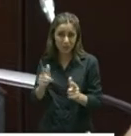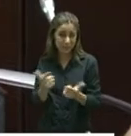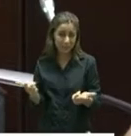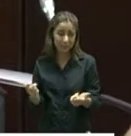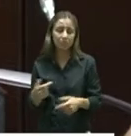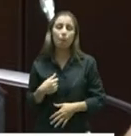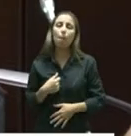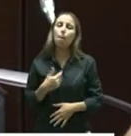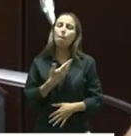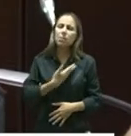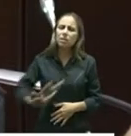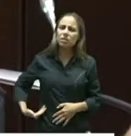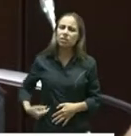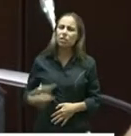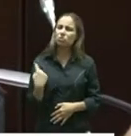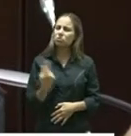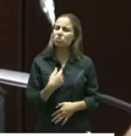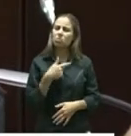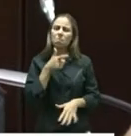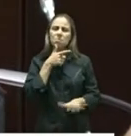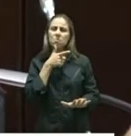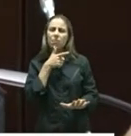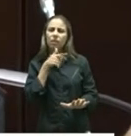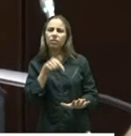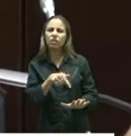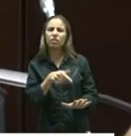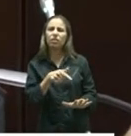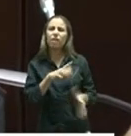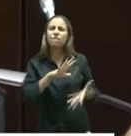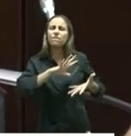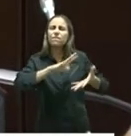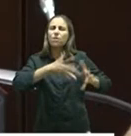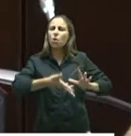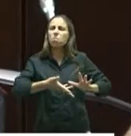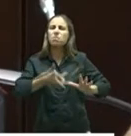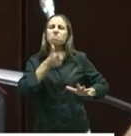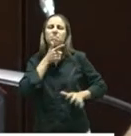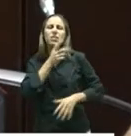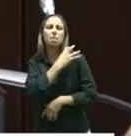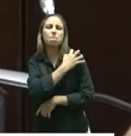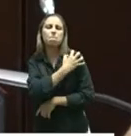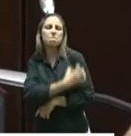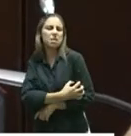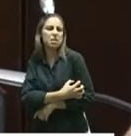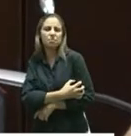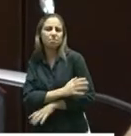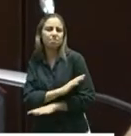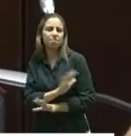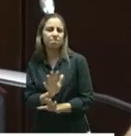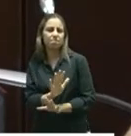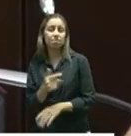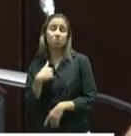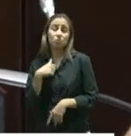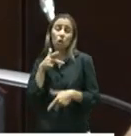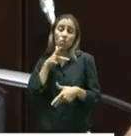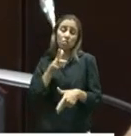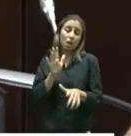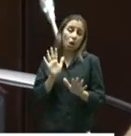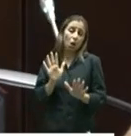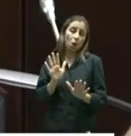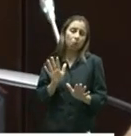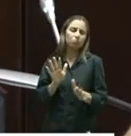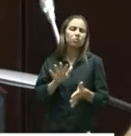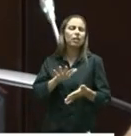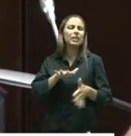nos parece a nosotros que es una forma verdaderamente muy muy precaria insisto por ser diplomático de